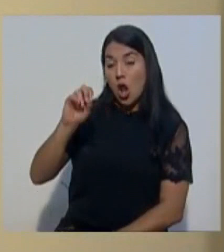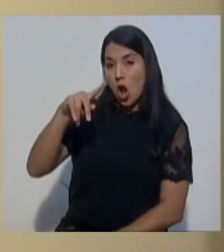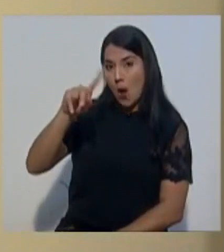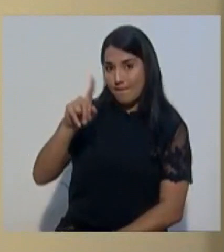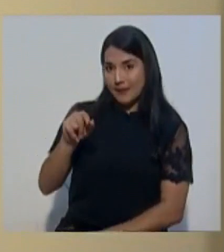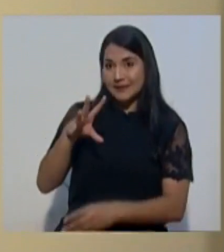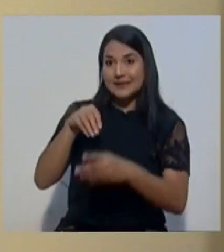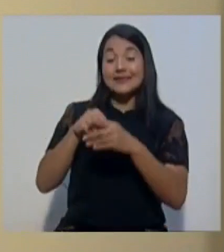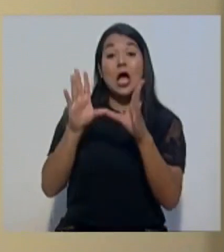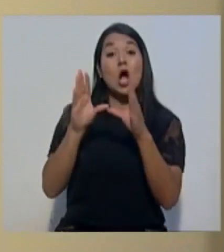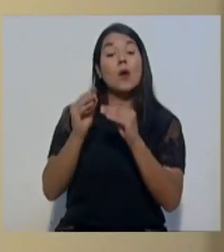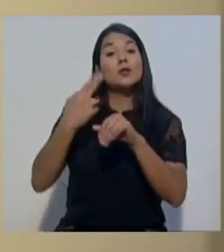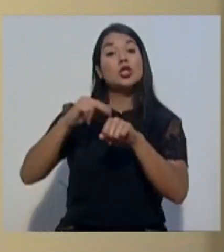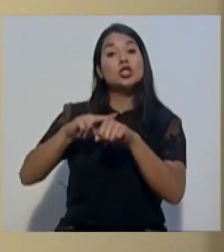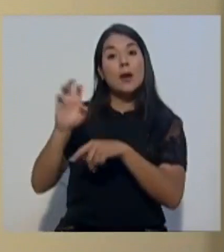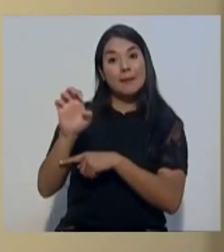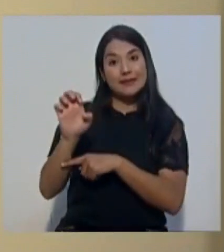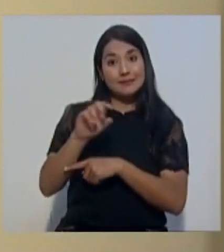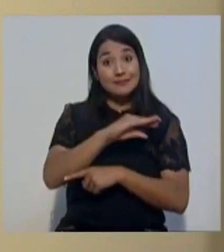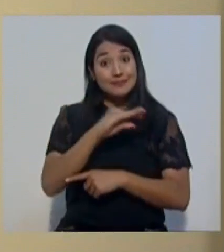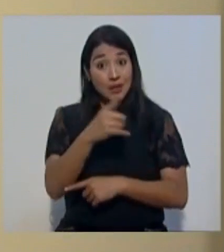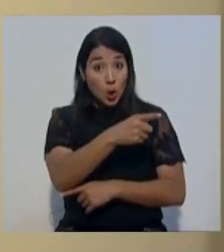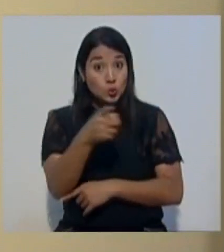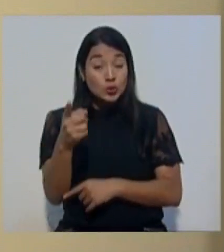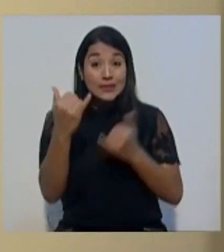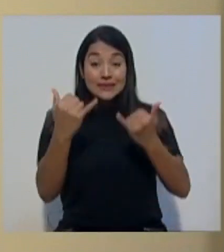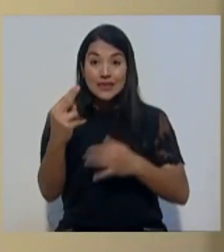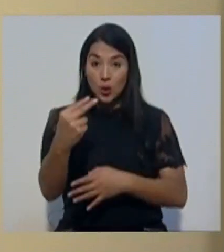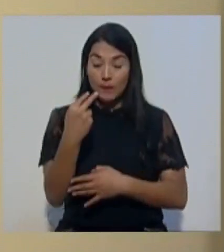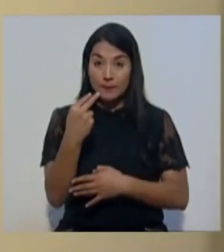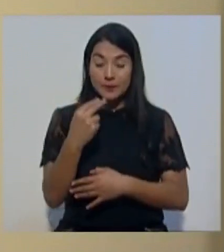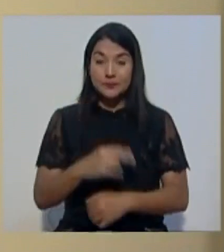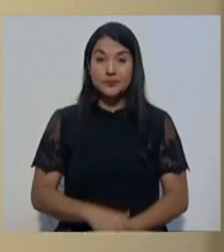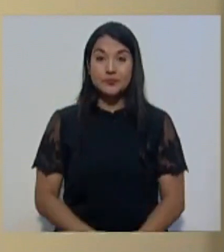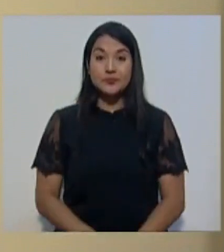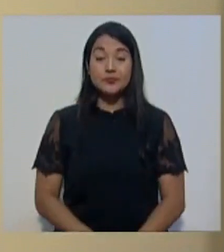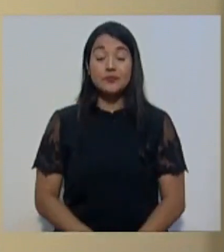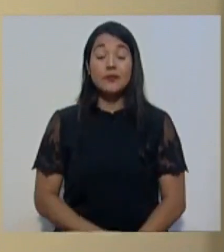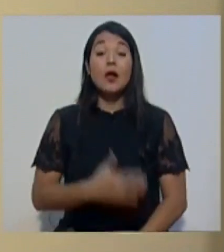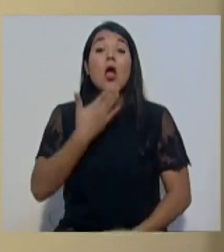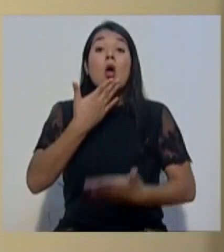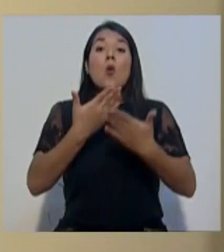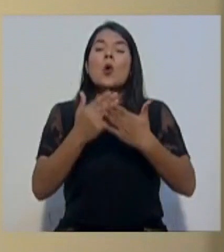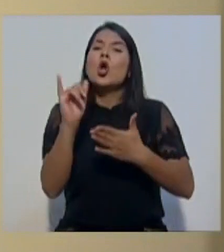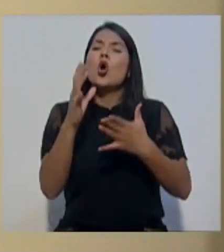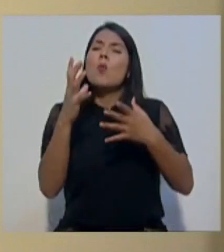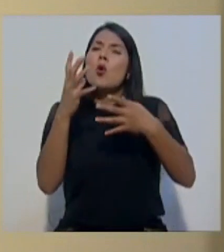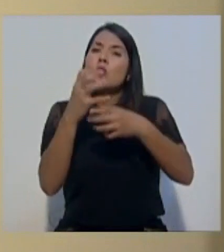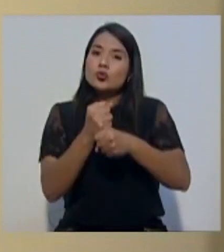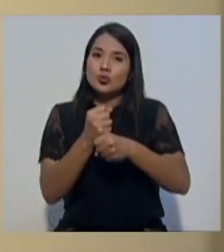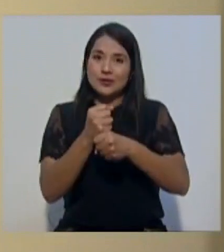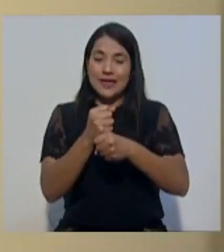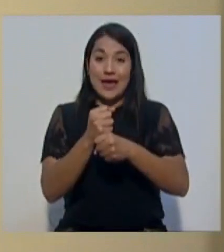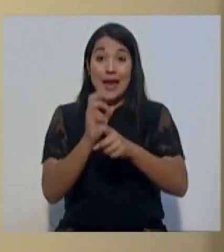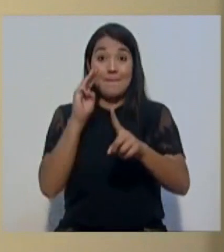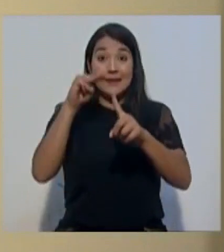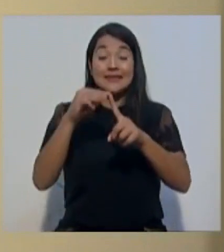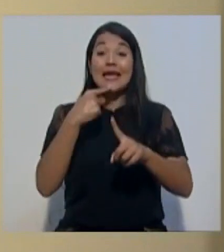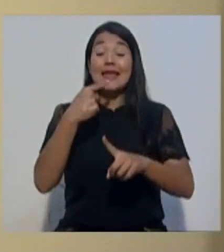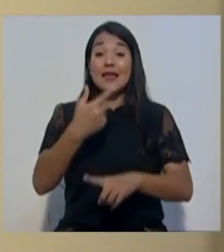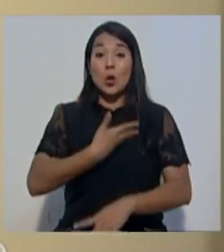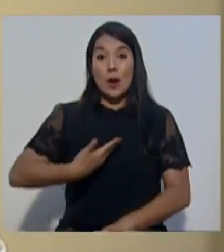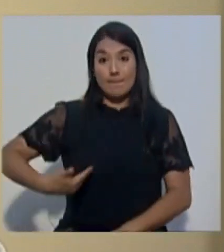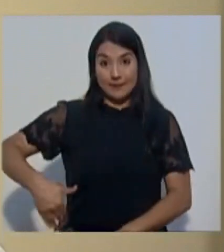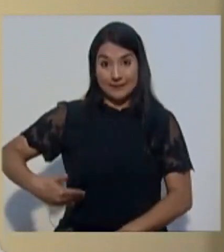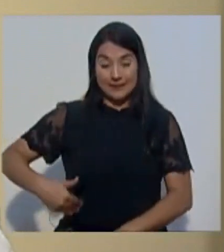López de la Comisión Nacional de Emergencias, y a ustedes que nos escuchan. Bueno, recapitulando un poco el mensaje del señor presidente,